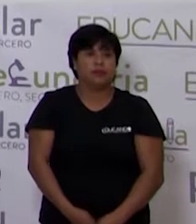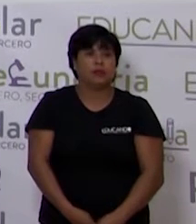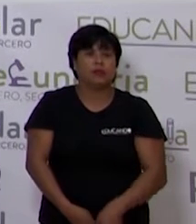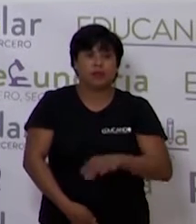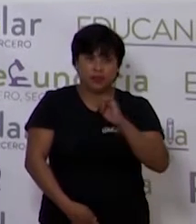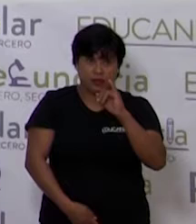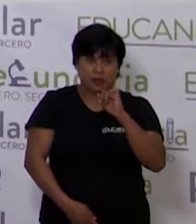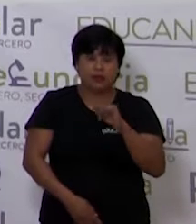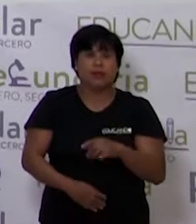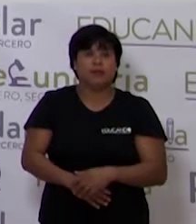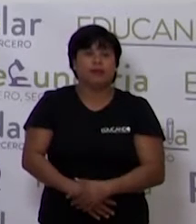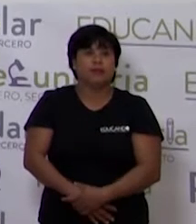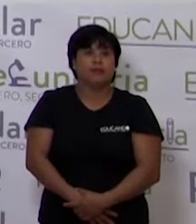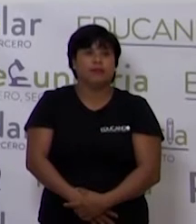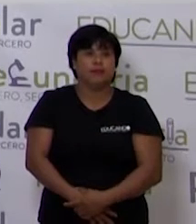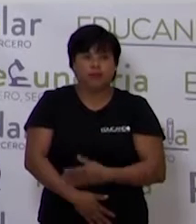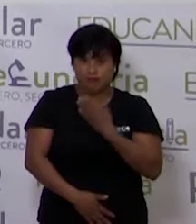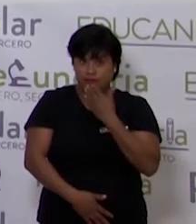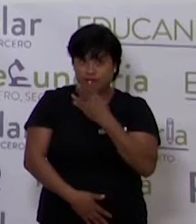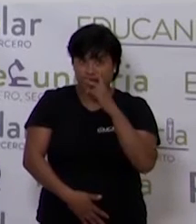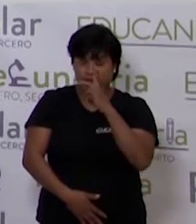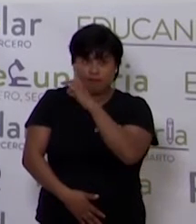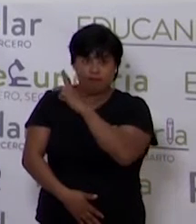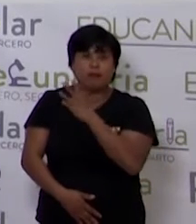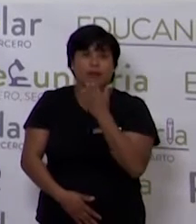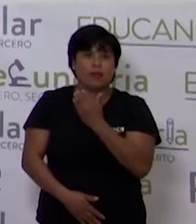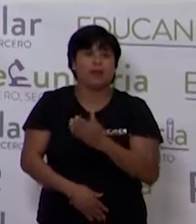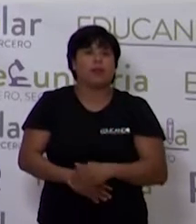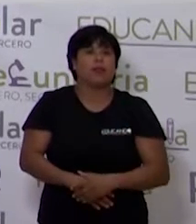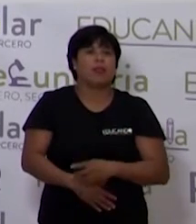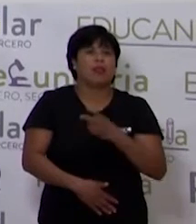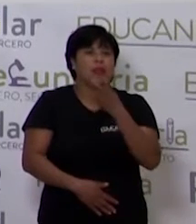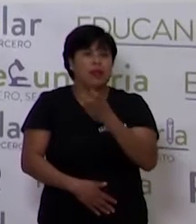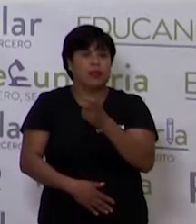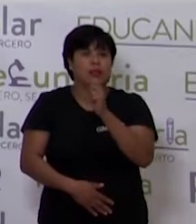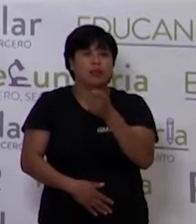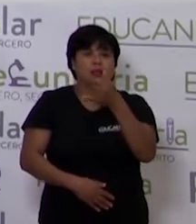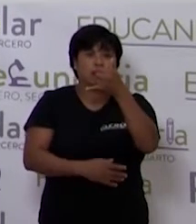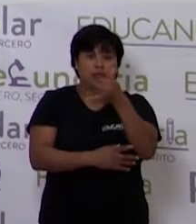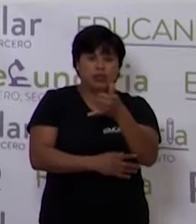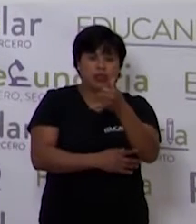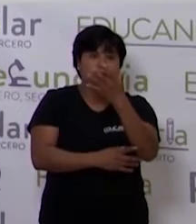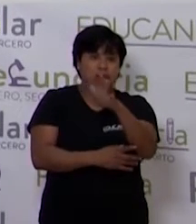¿Sí? ¿Estamos de acuerdo? Bueno, este 10 va aquí.